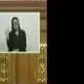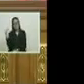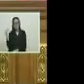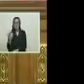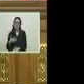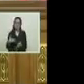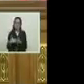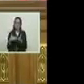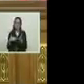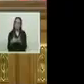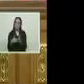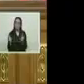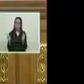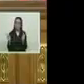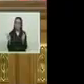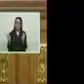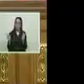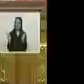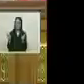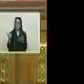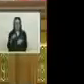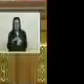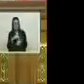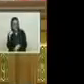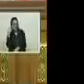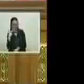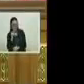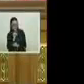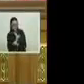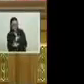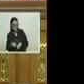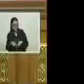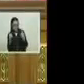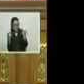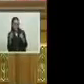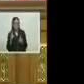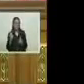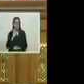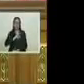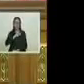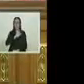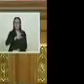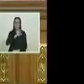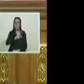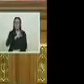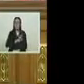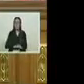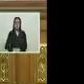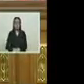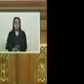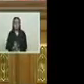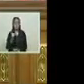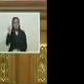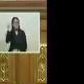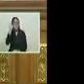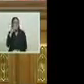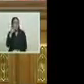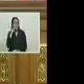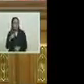y la persecución por razón de color de piel, de aspecto social o de